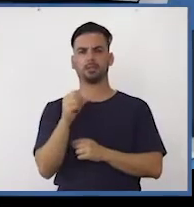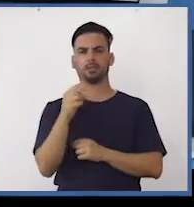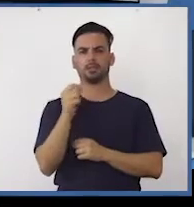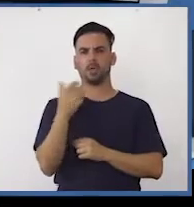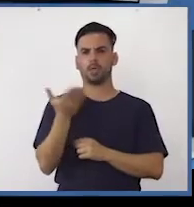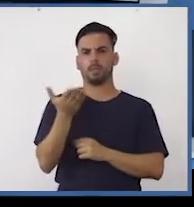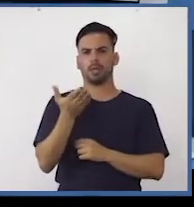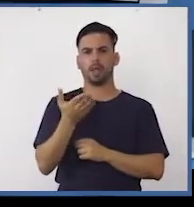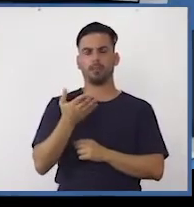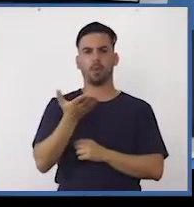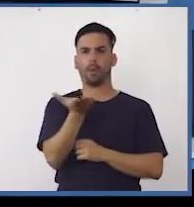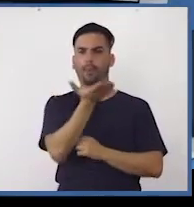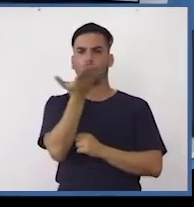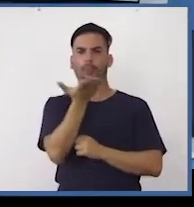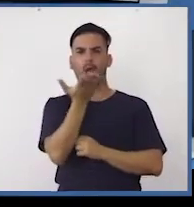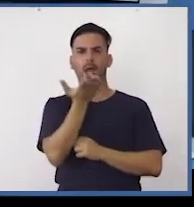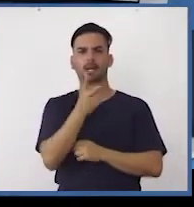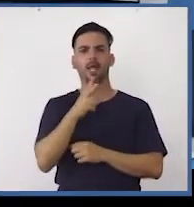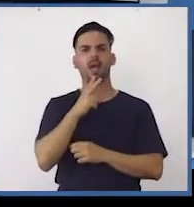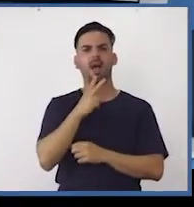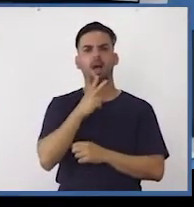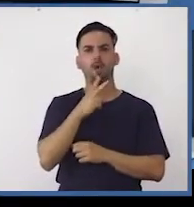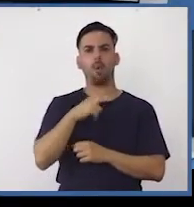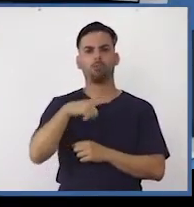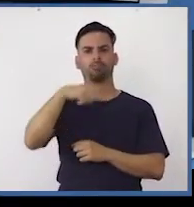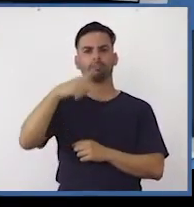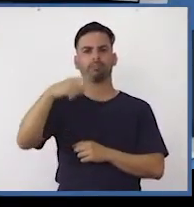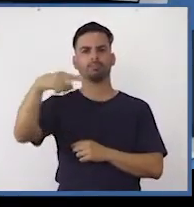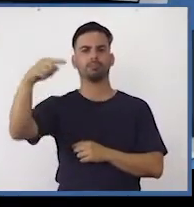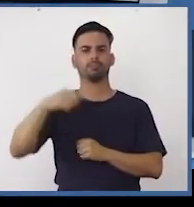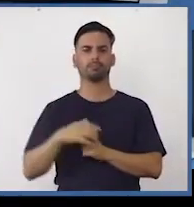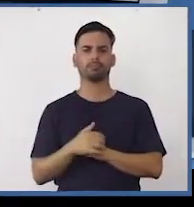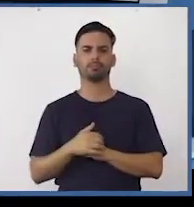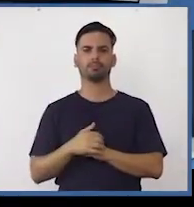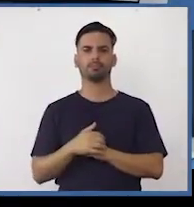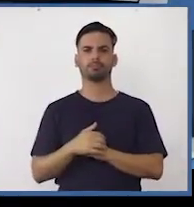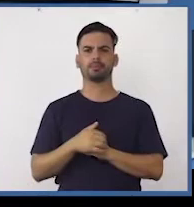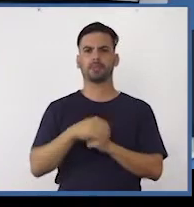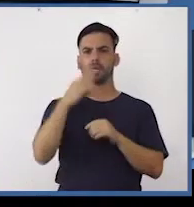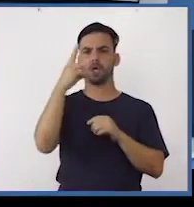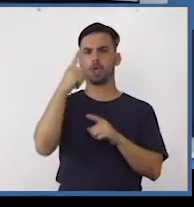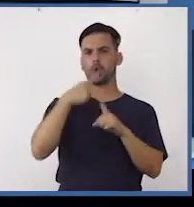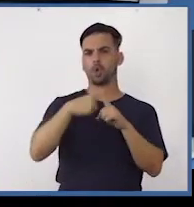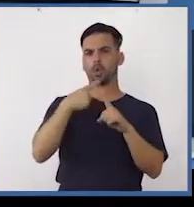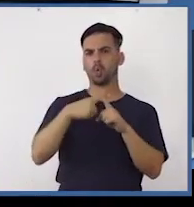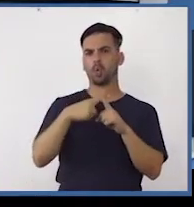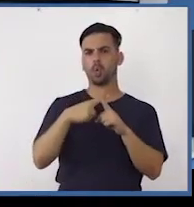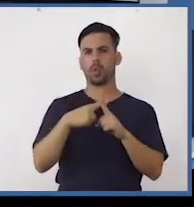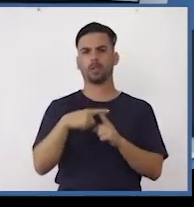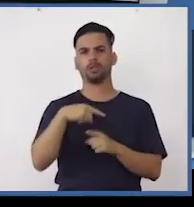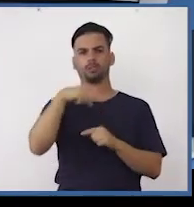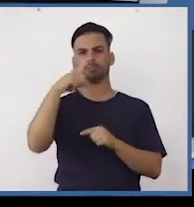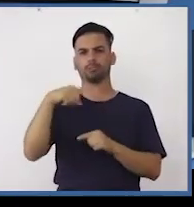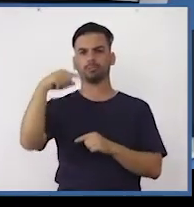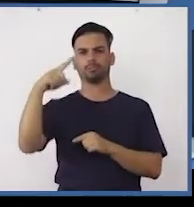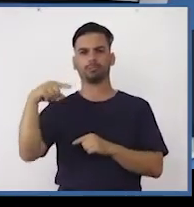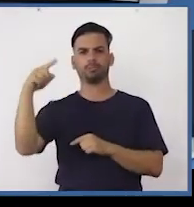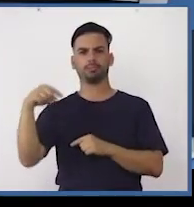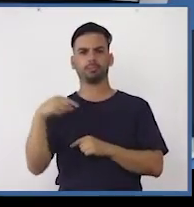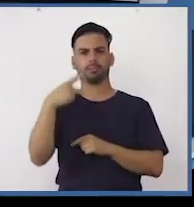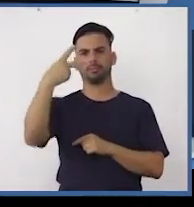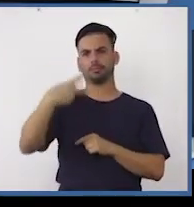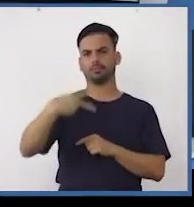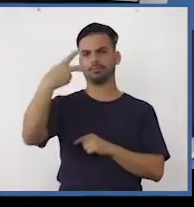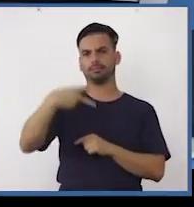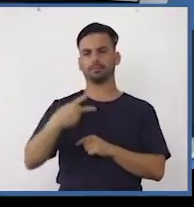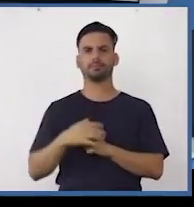El ejercicio tenemos que leerlo para poder comprender y poder imaginar qué es lo que nos están pidiendo.